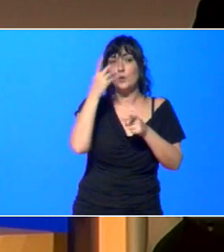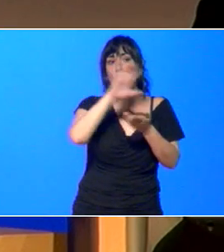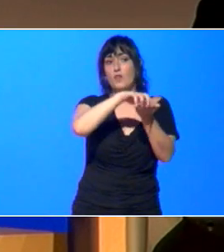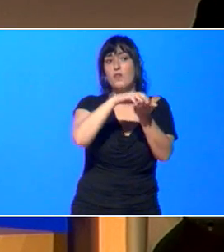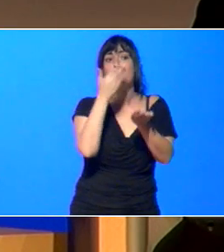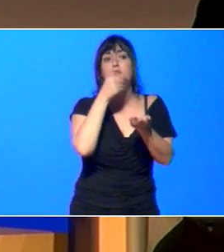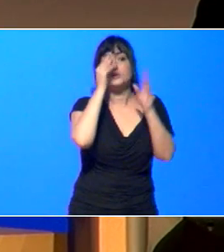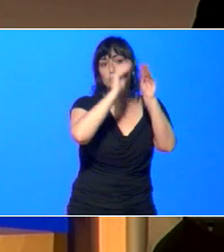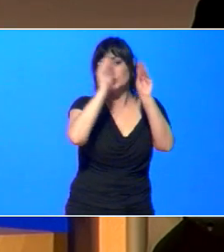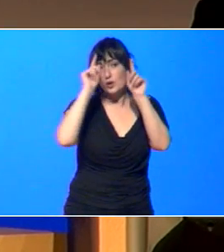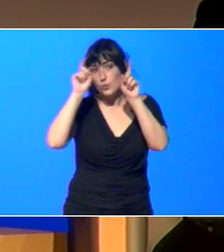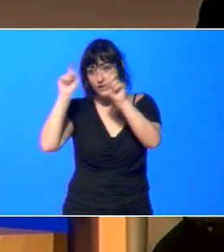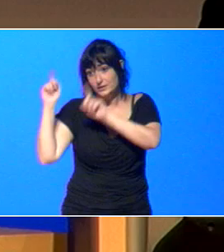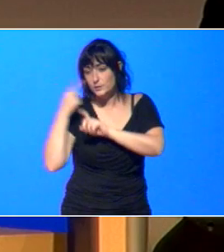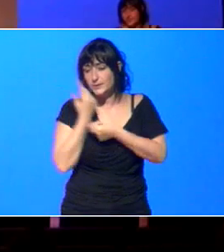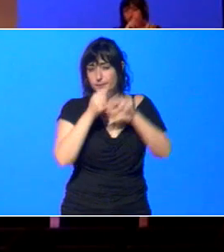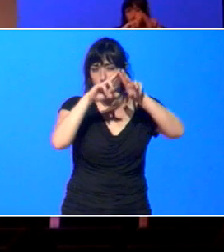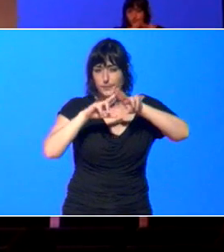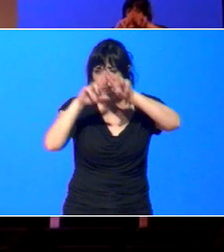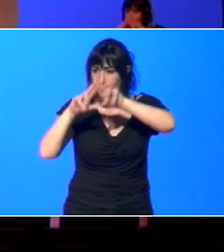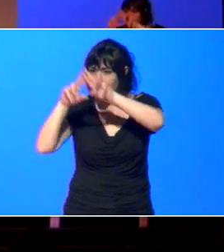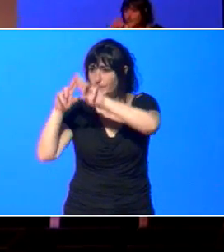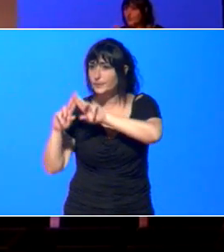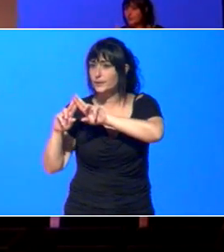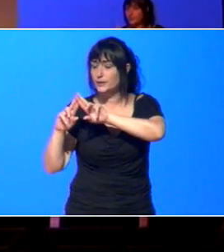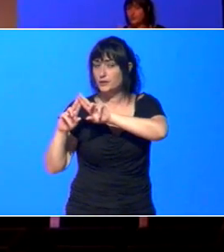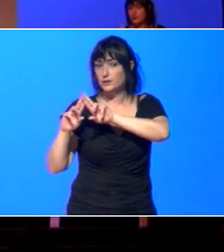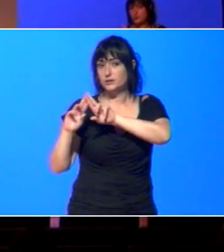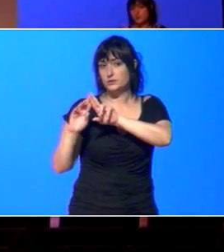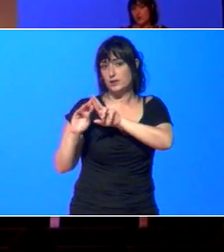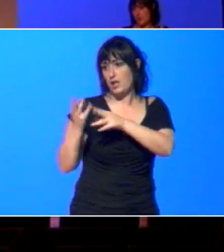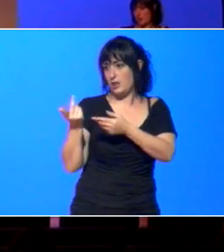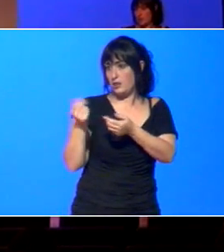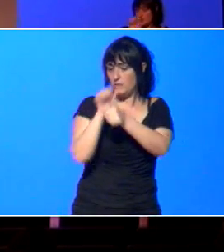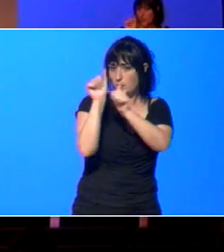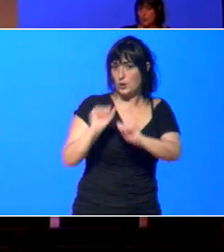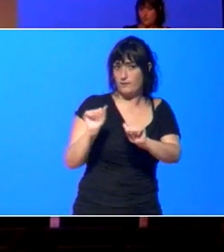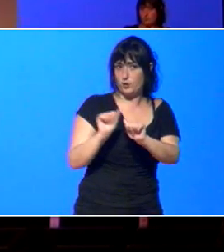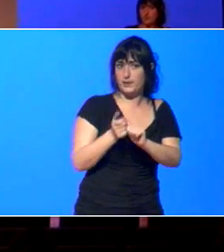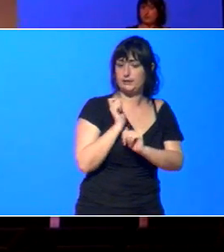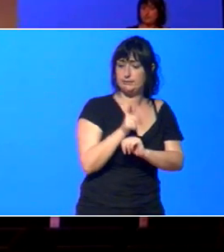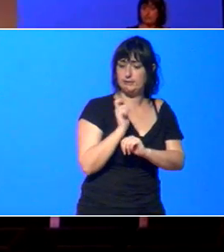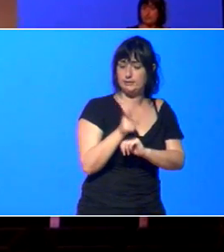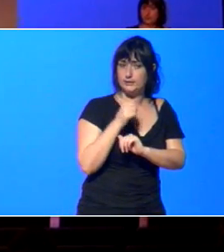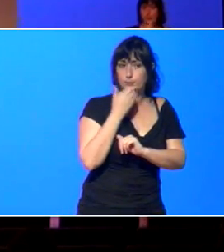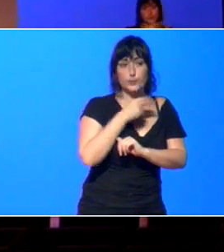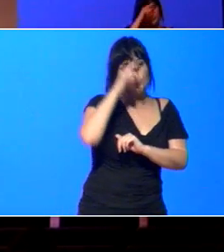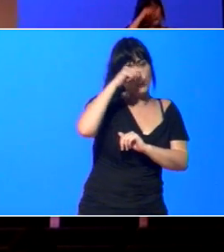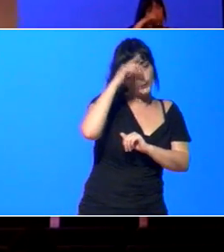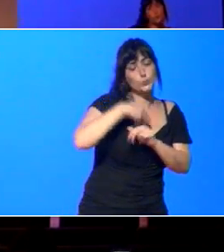educativos a revisar precisamente de manera regular y sistemática sus culturas, sus